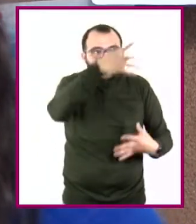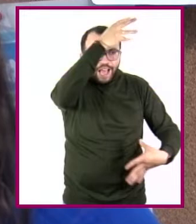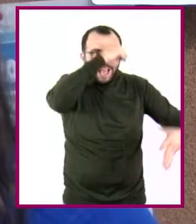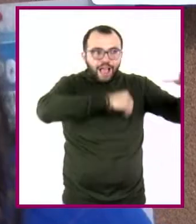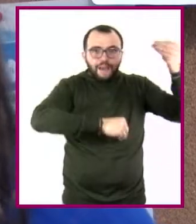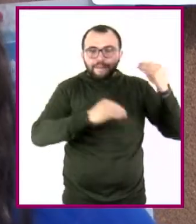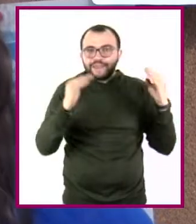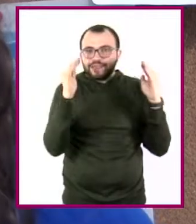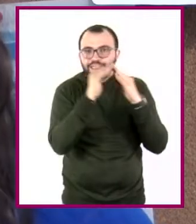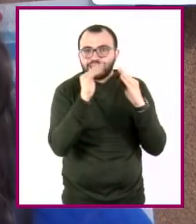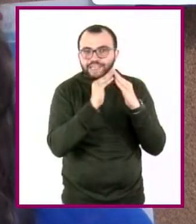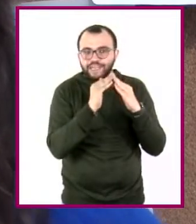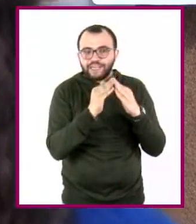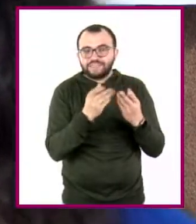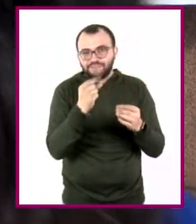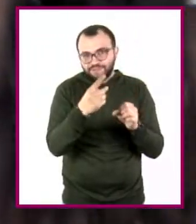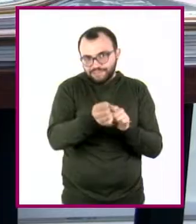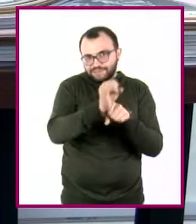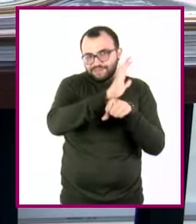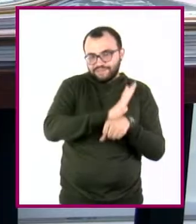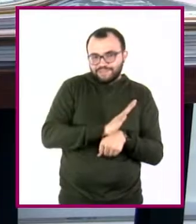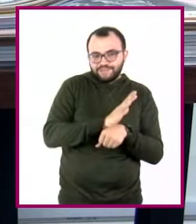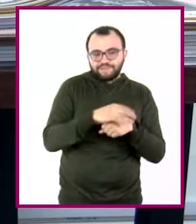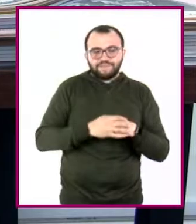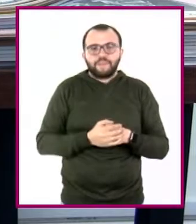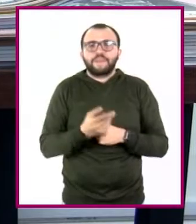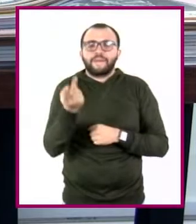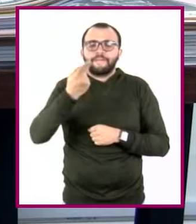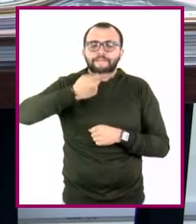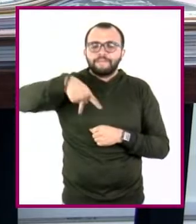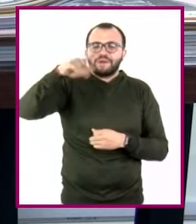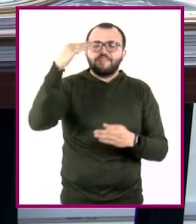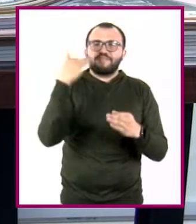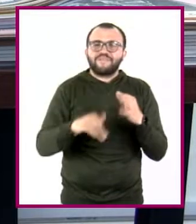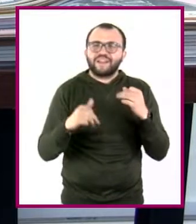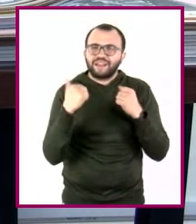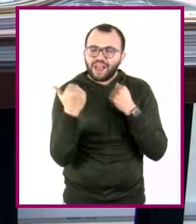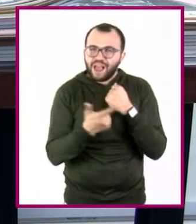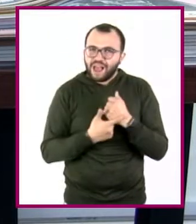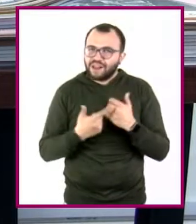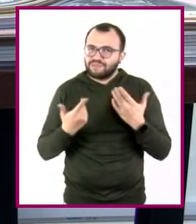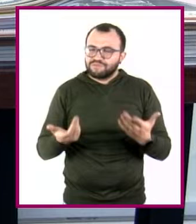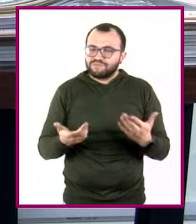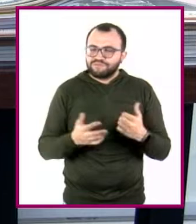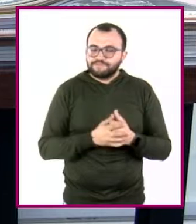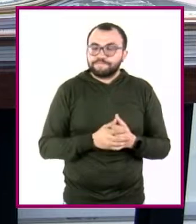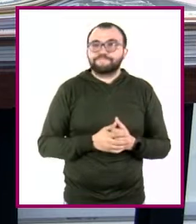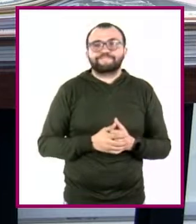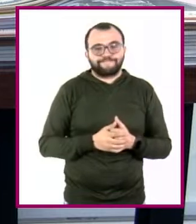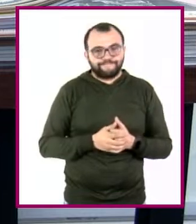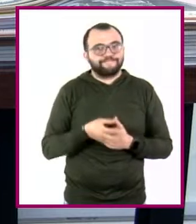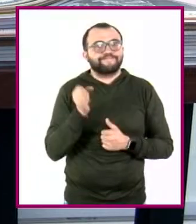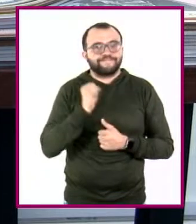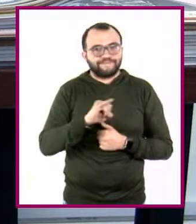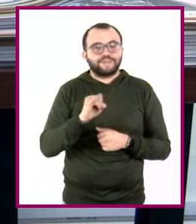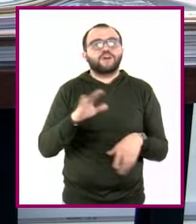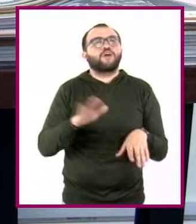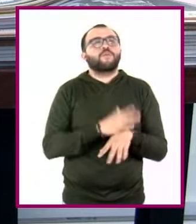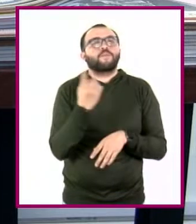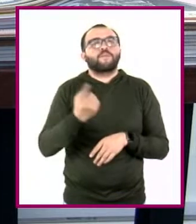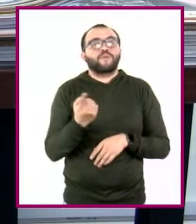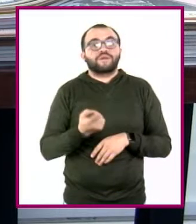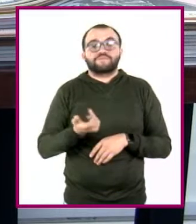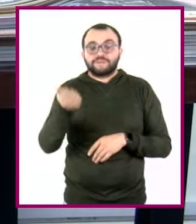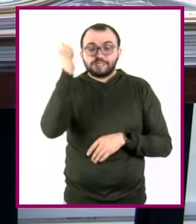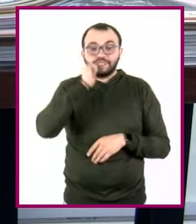pandemia de COVID-19. Pero nos falta algo, ¿no, Mireya? Así es, porque como